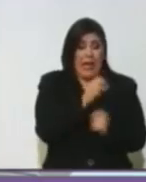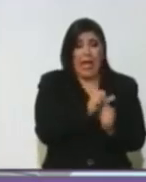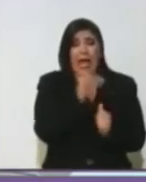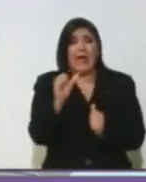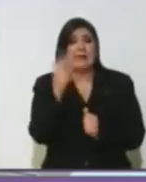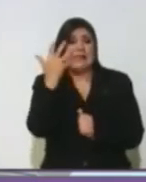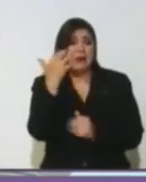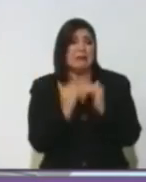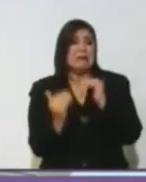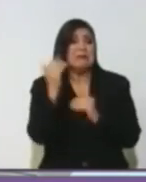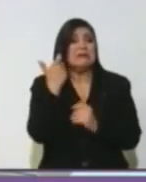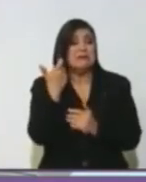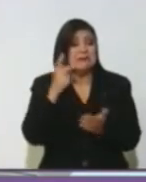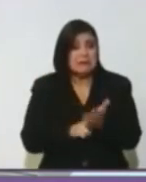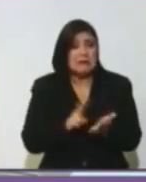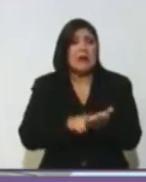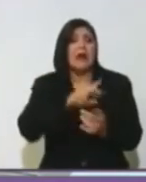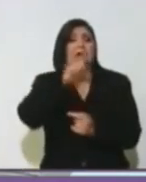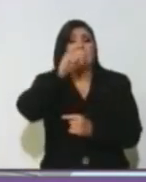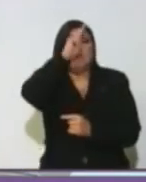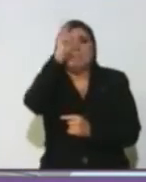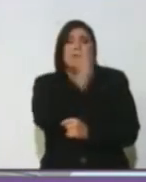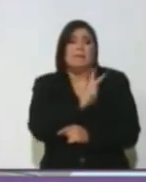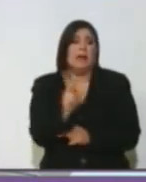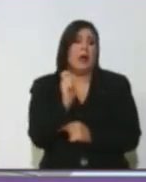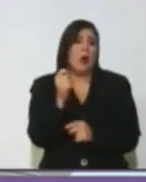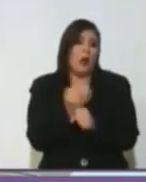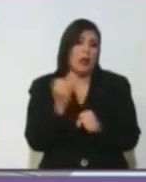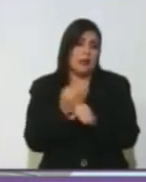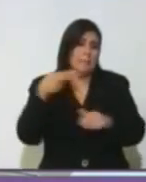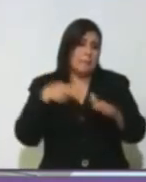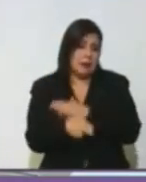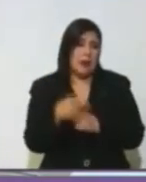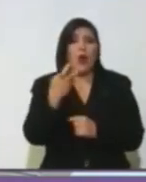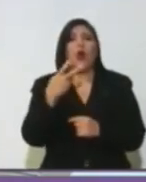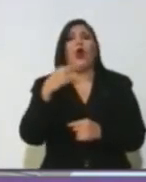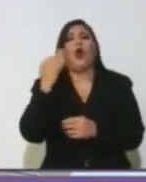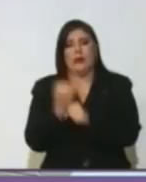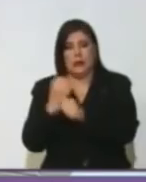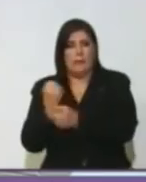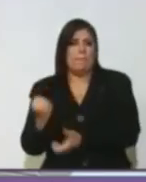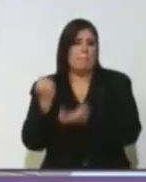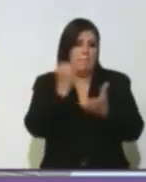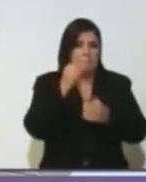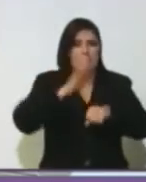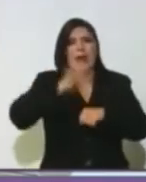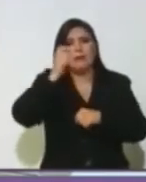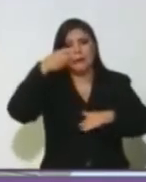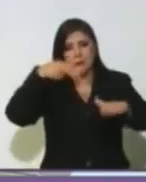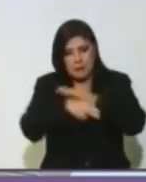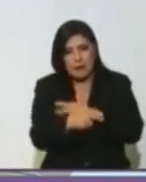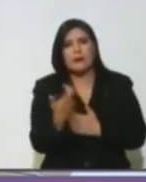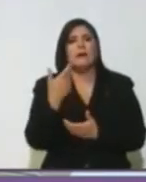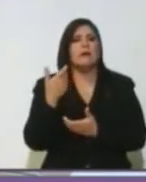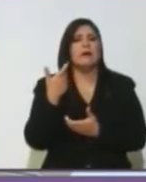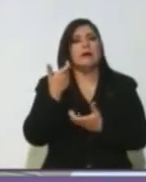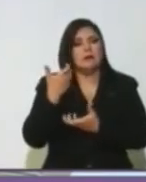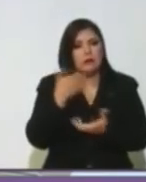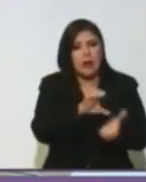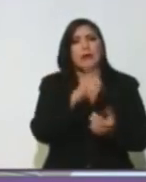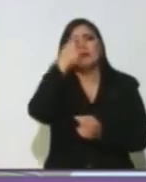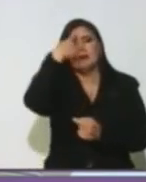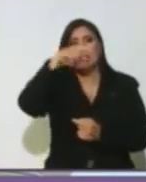ya está en las peores condiciones de su historia vamos a invertir en el metro vamos a invertir en mejorar y más metrobus